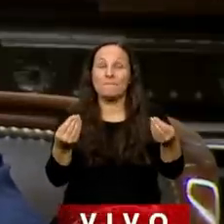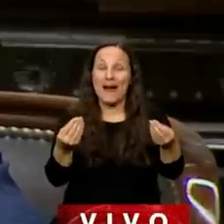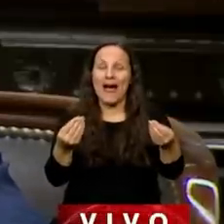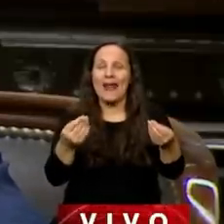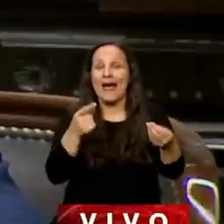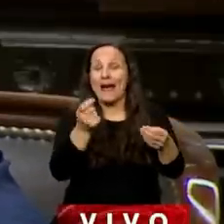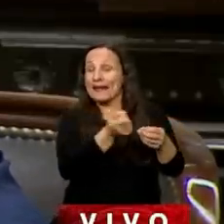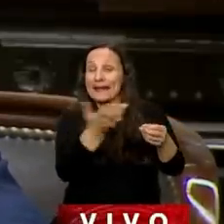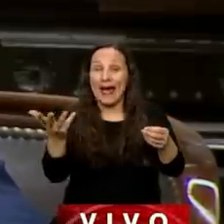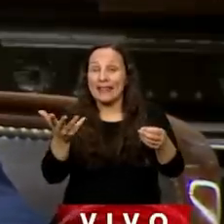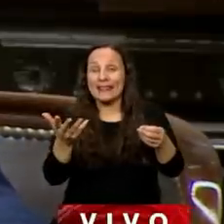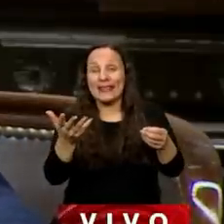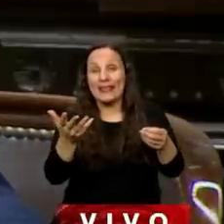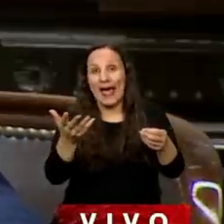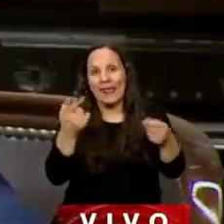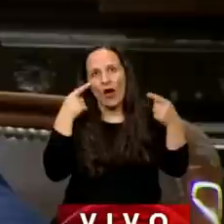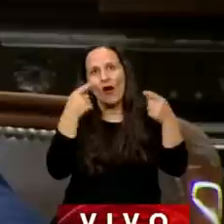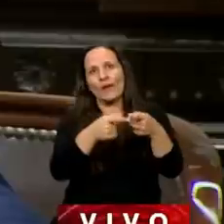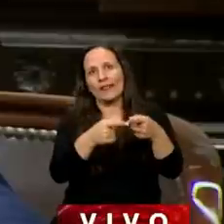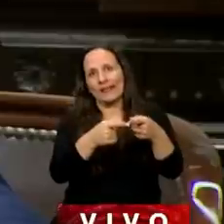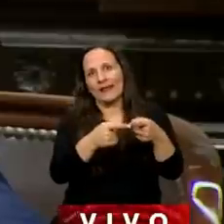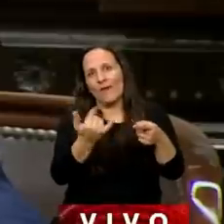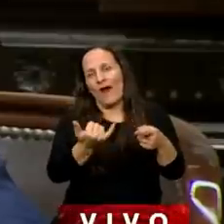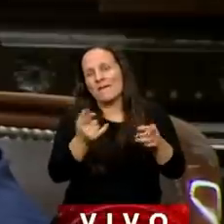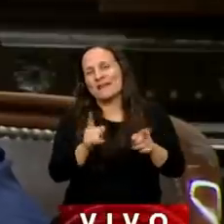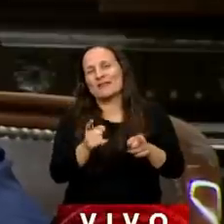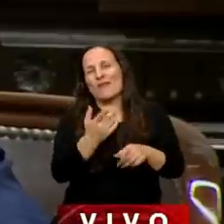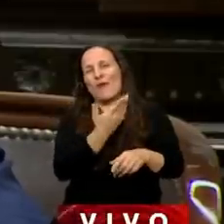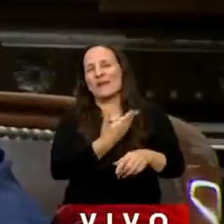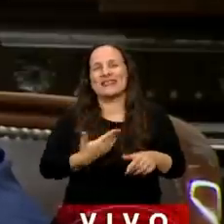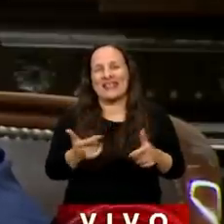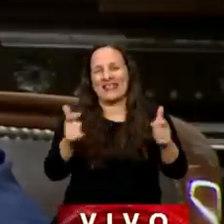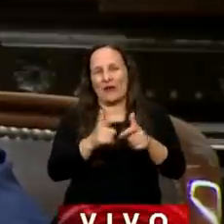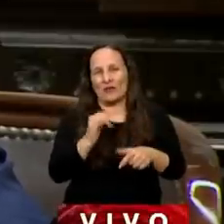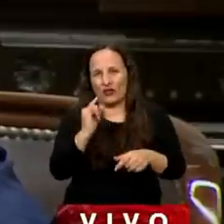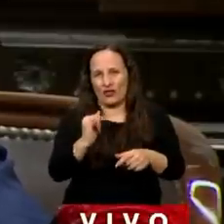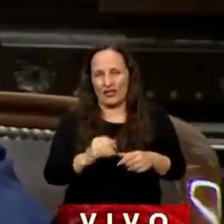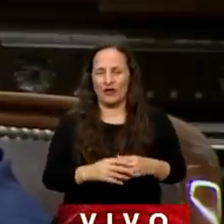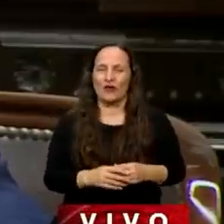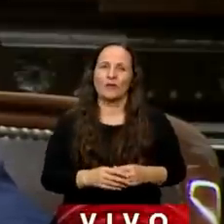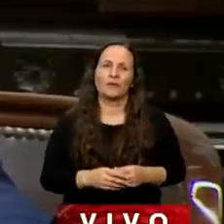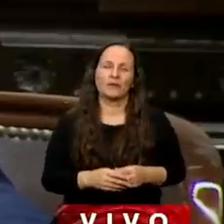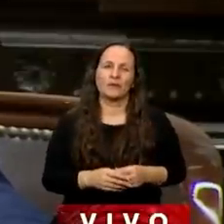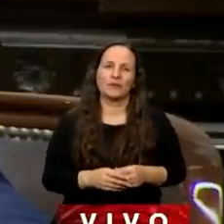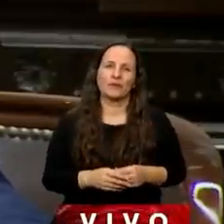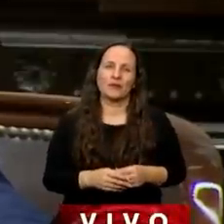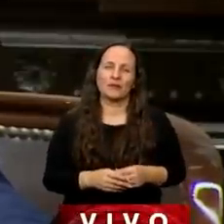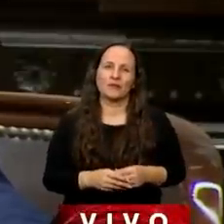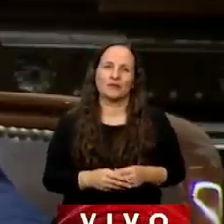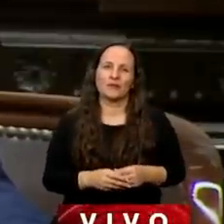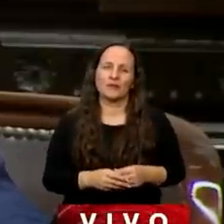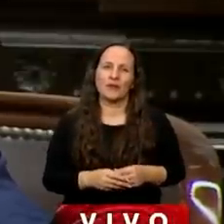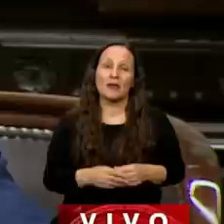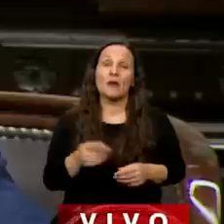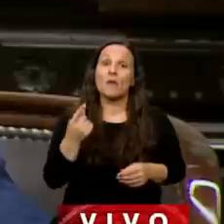ideal numérico al que hizo referencia la presidenta de la comisión. Pero